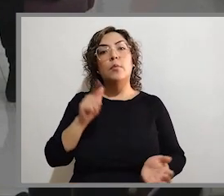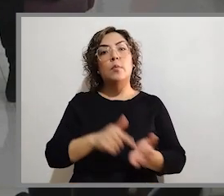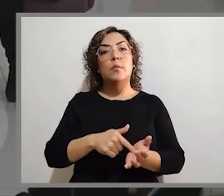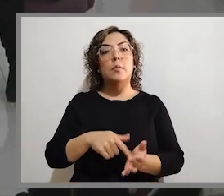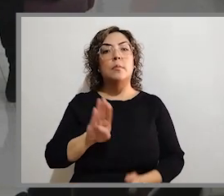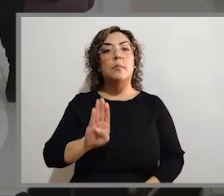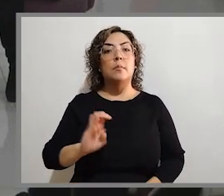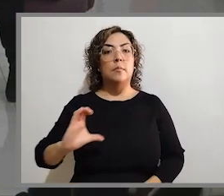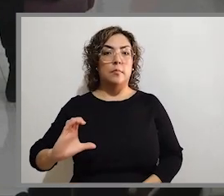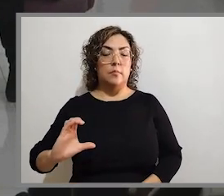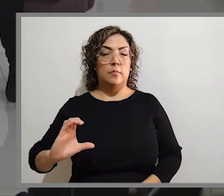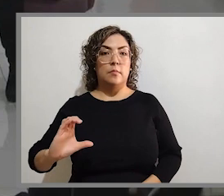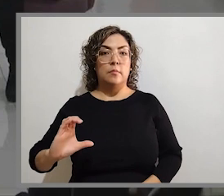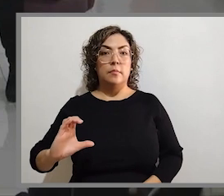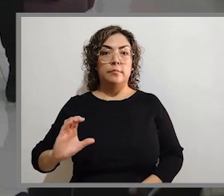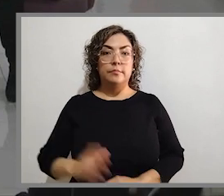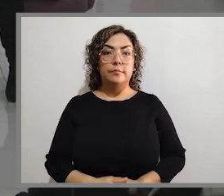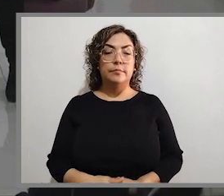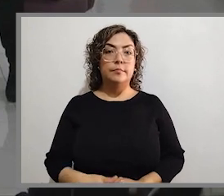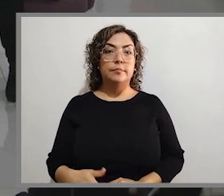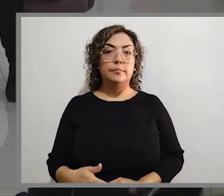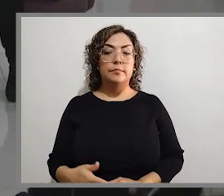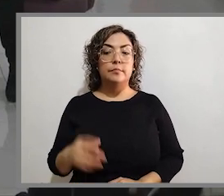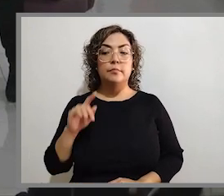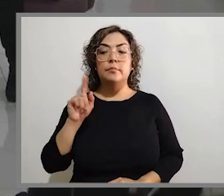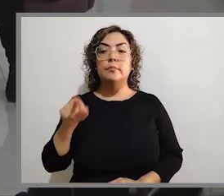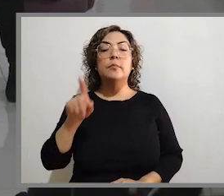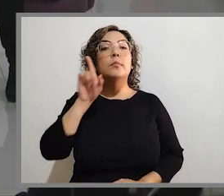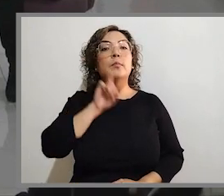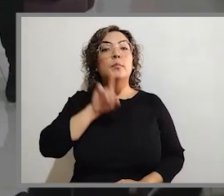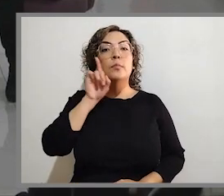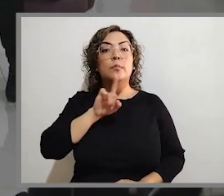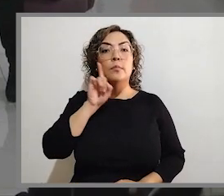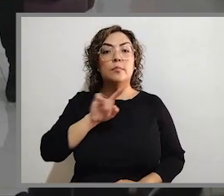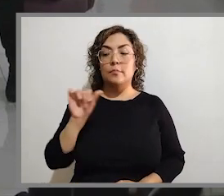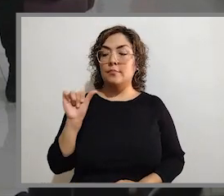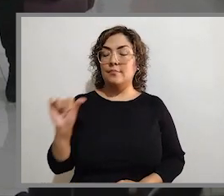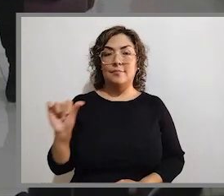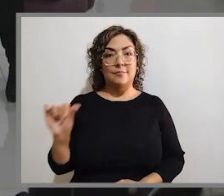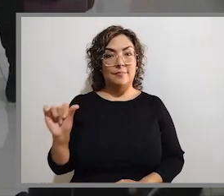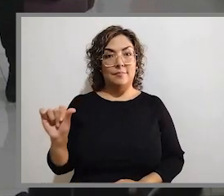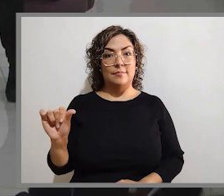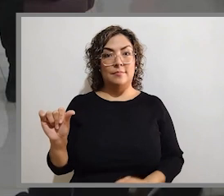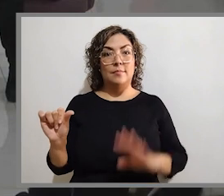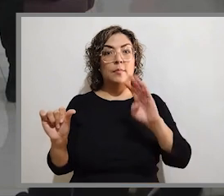California, tenemos 16 mujeres y 9 hombres, por ejemplo.